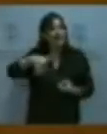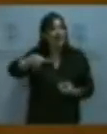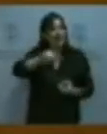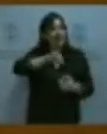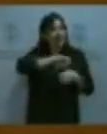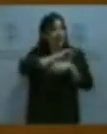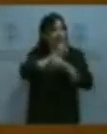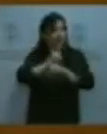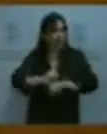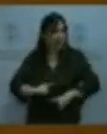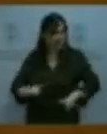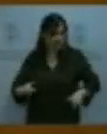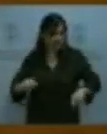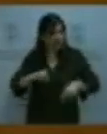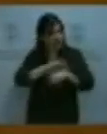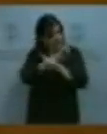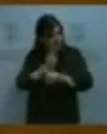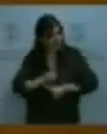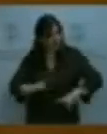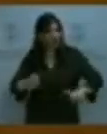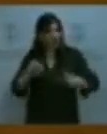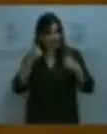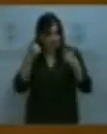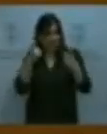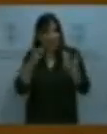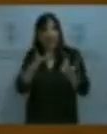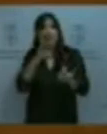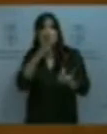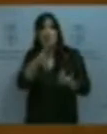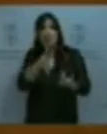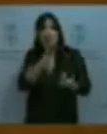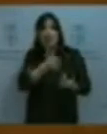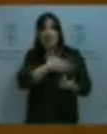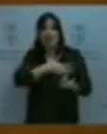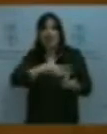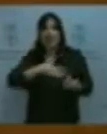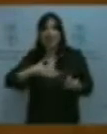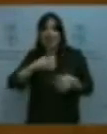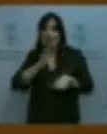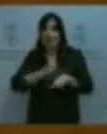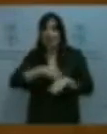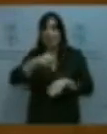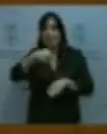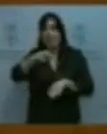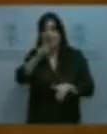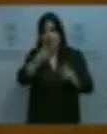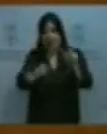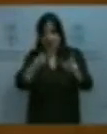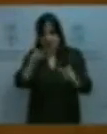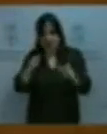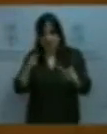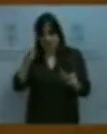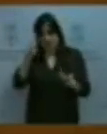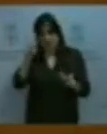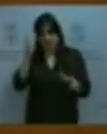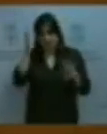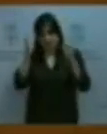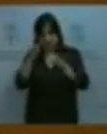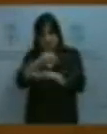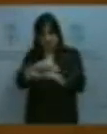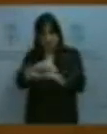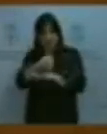sibilinamente, para que señalen con el dedo a los ganaderos que sufren el problema. Porque creen o dan a entender que hay